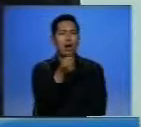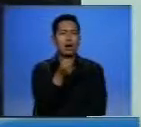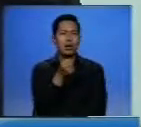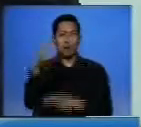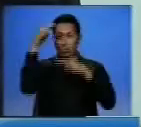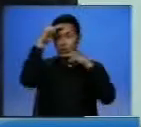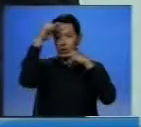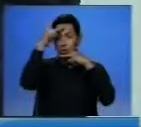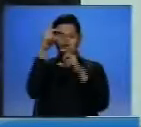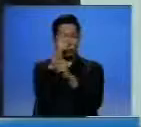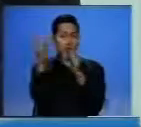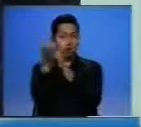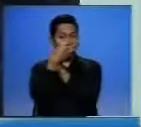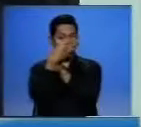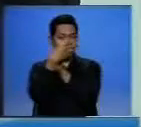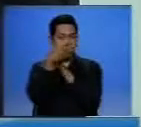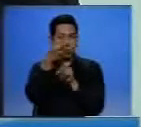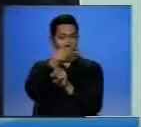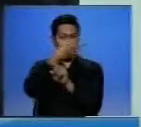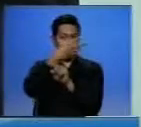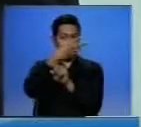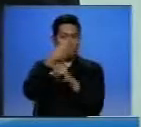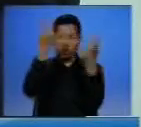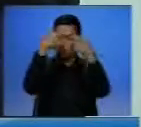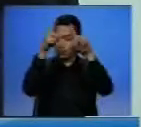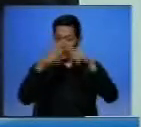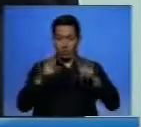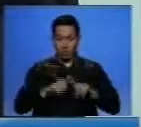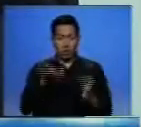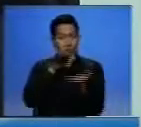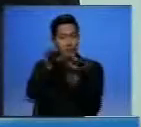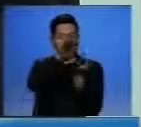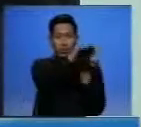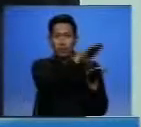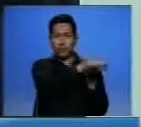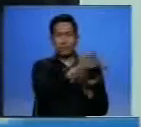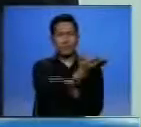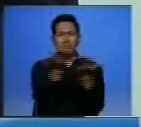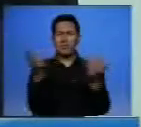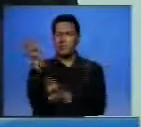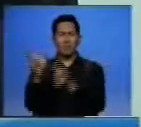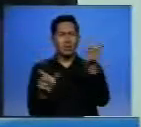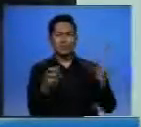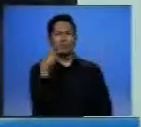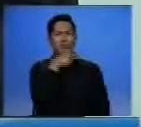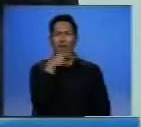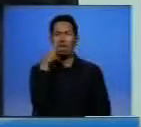en sus páginas web o medios impresos a personas que